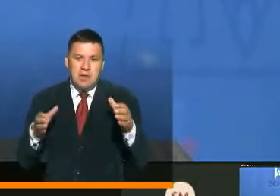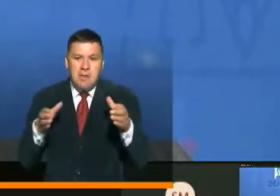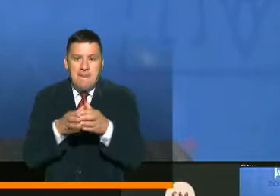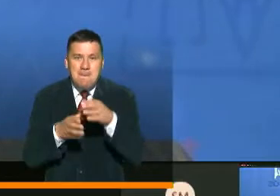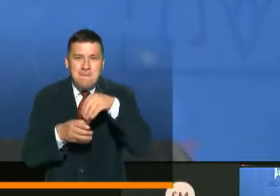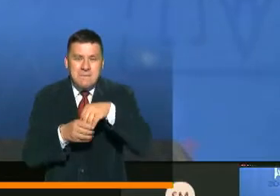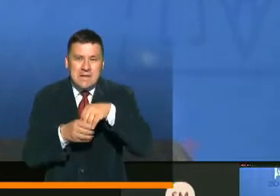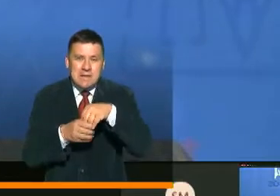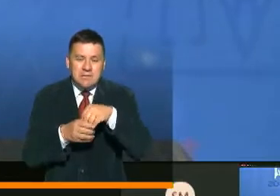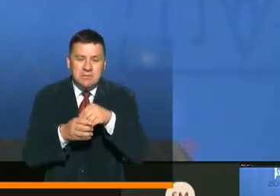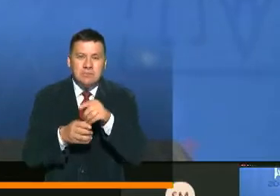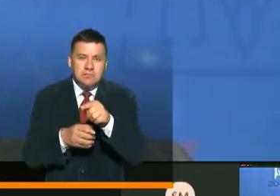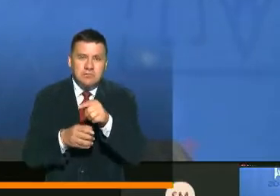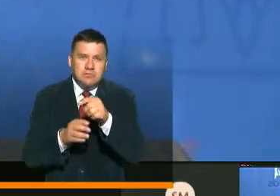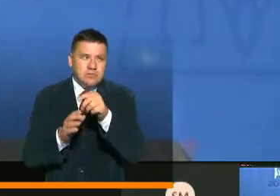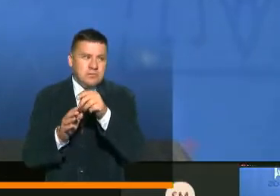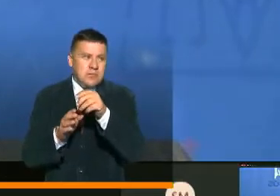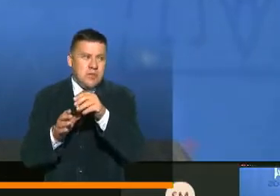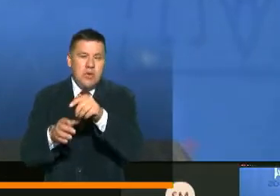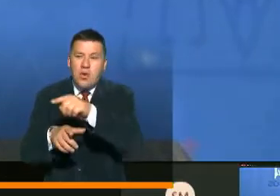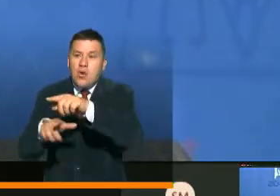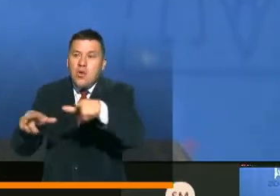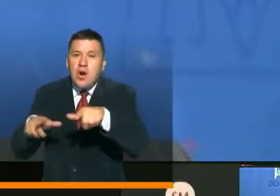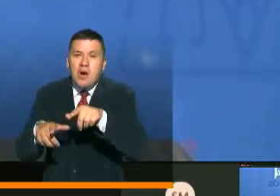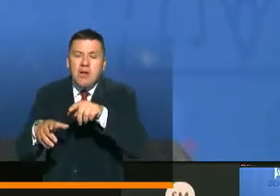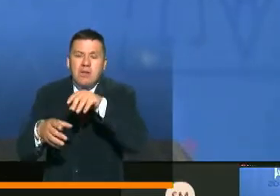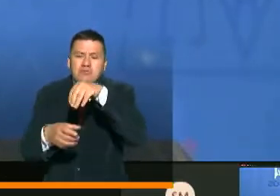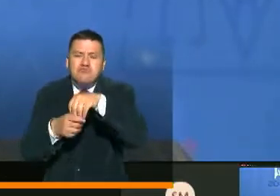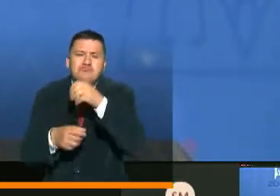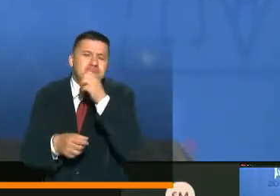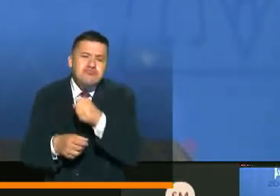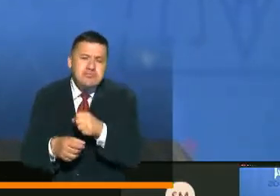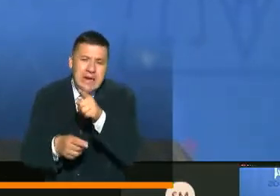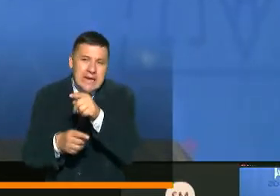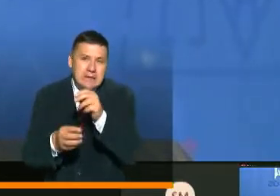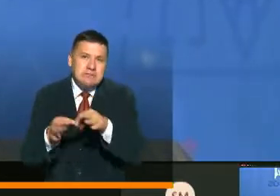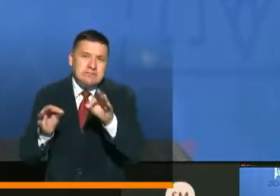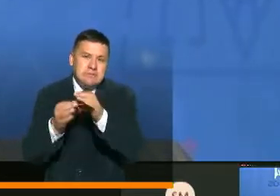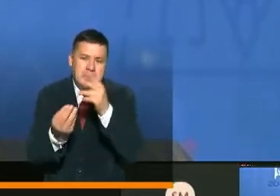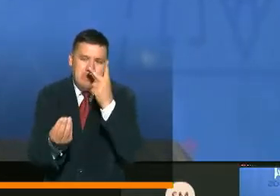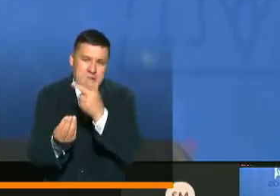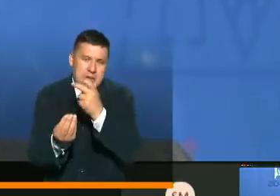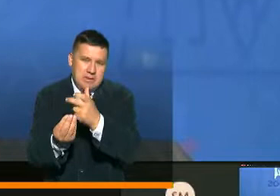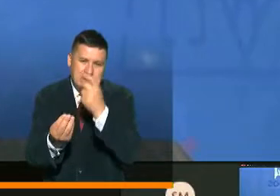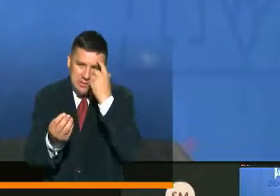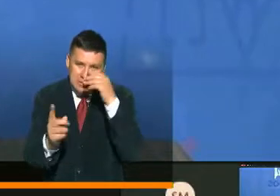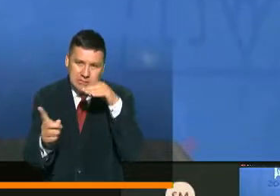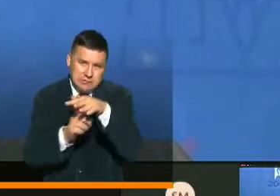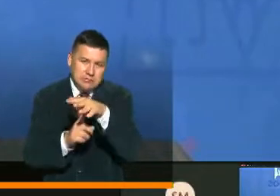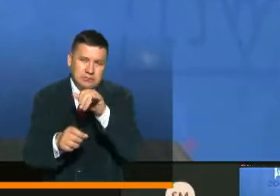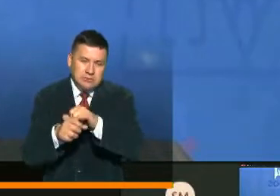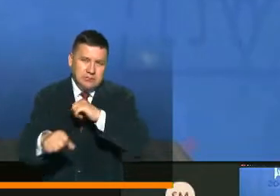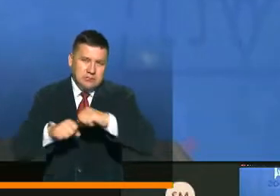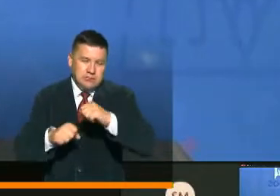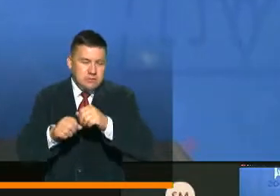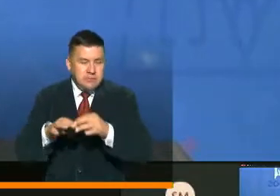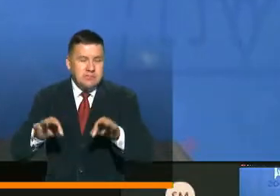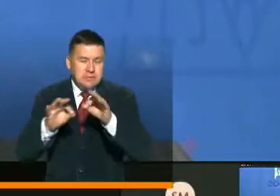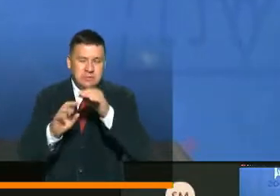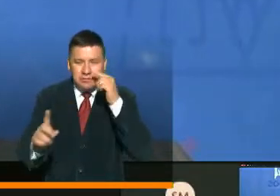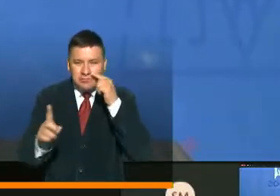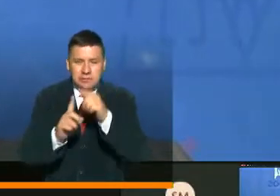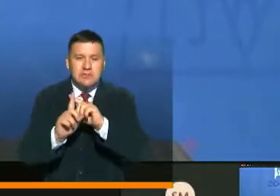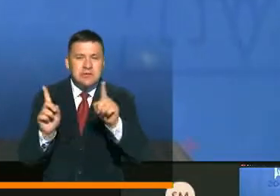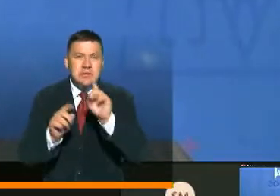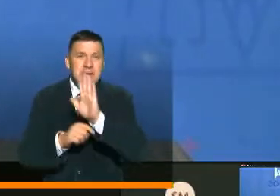de este tipo de establecimientos, y eso nos da una posibilidad importante de reducir el riesgo en operativos que se hagan desde